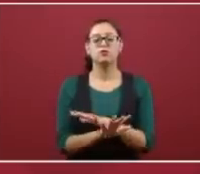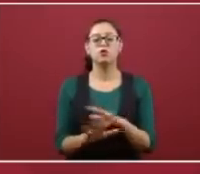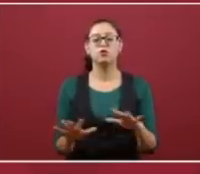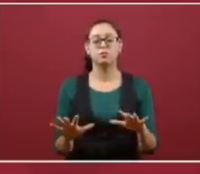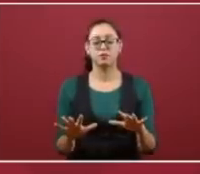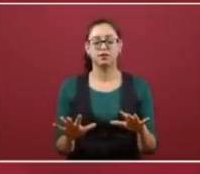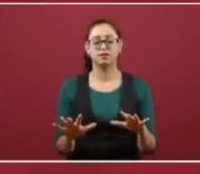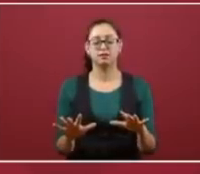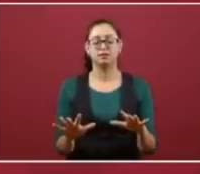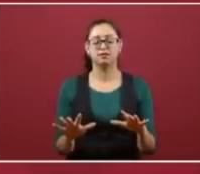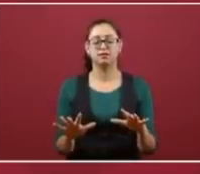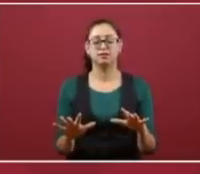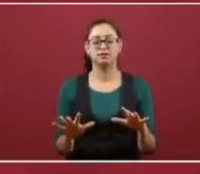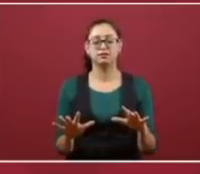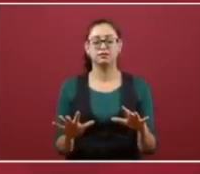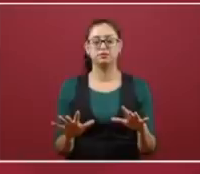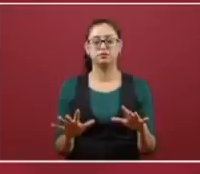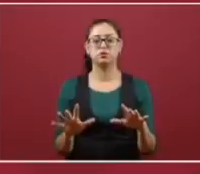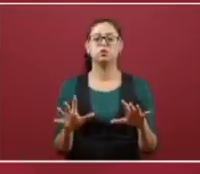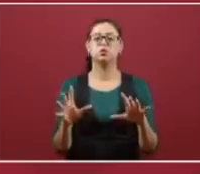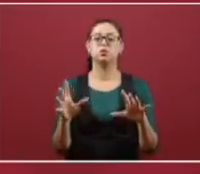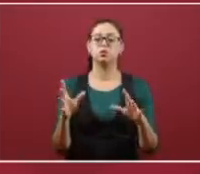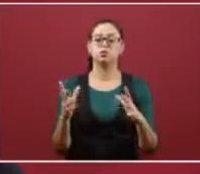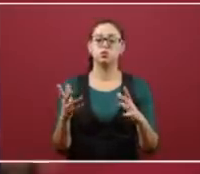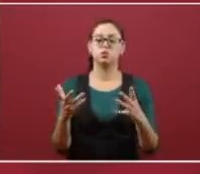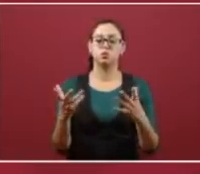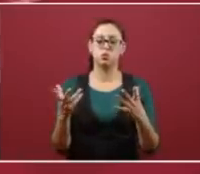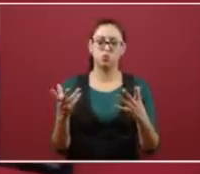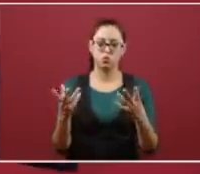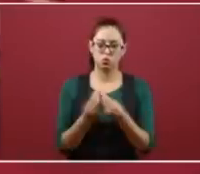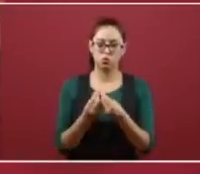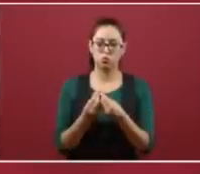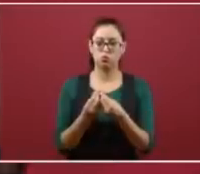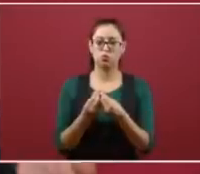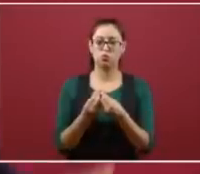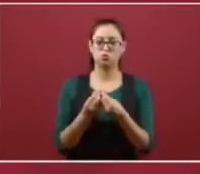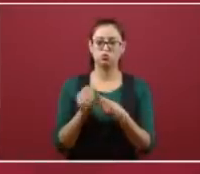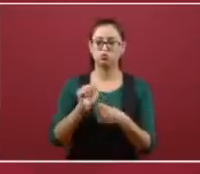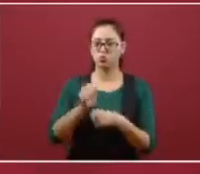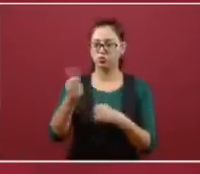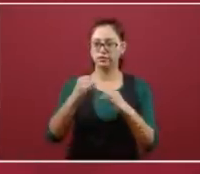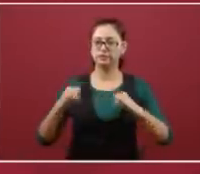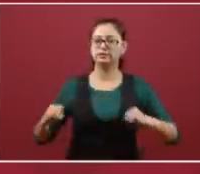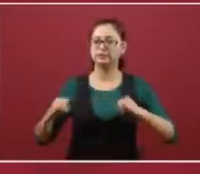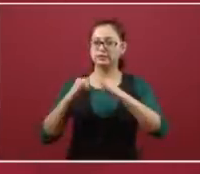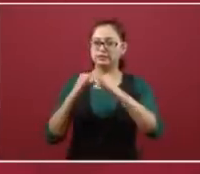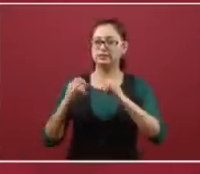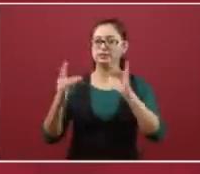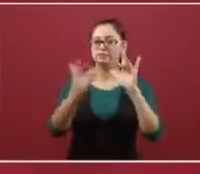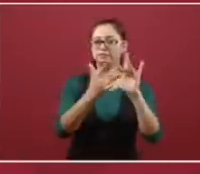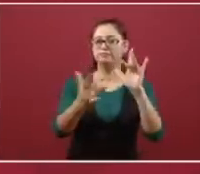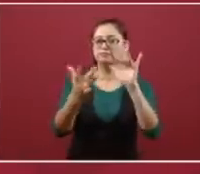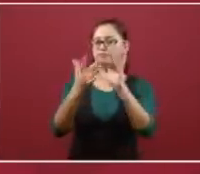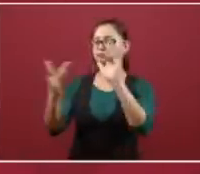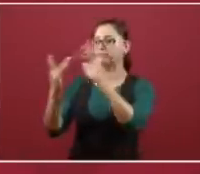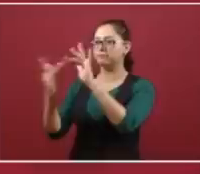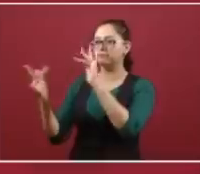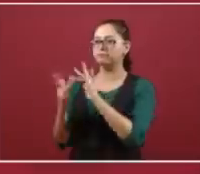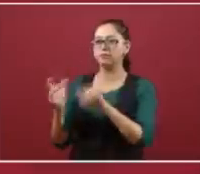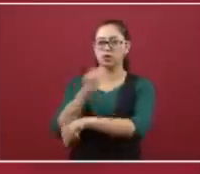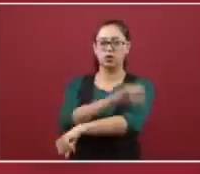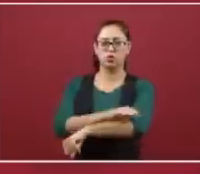haciendo en coordinación con otras dependencias es un trabajo